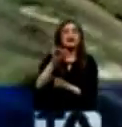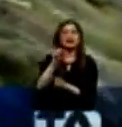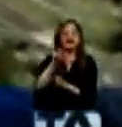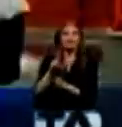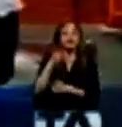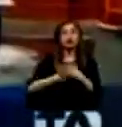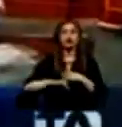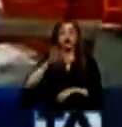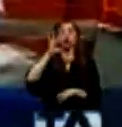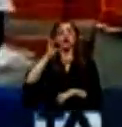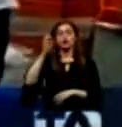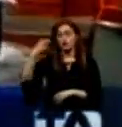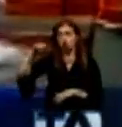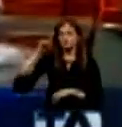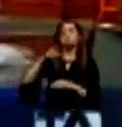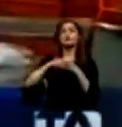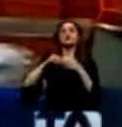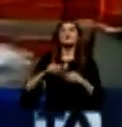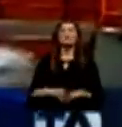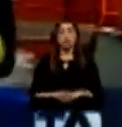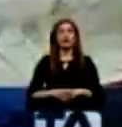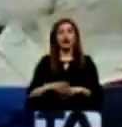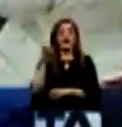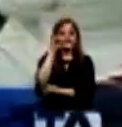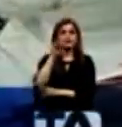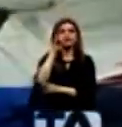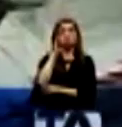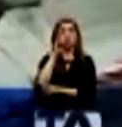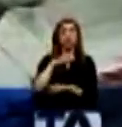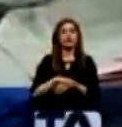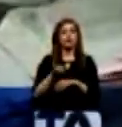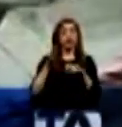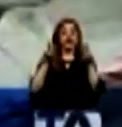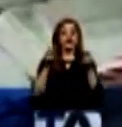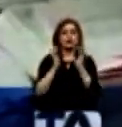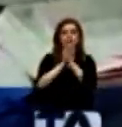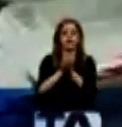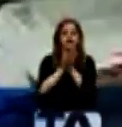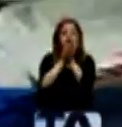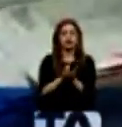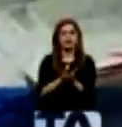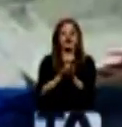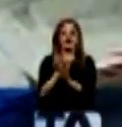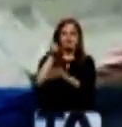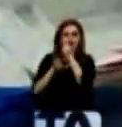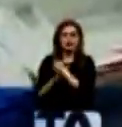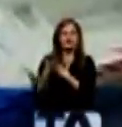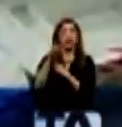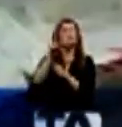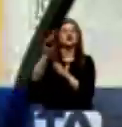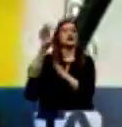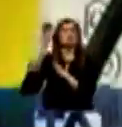de $900 millones. Solo el sector industrial, naviero y pesquero consume el 21% de diésel del